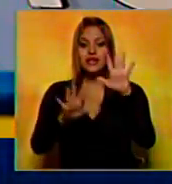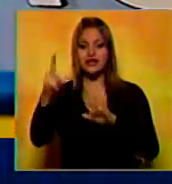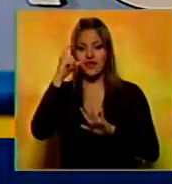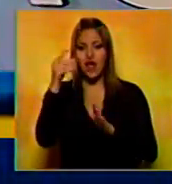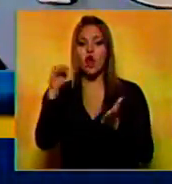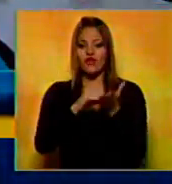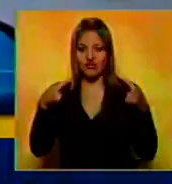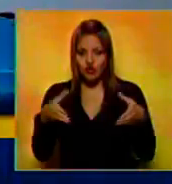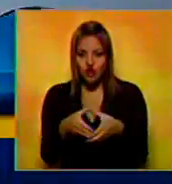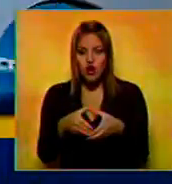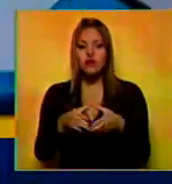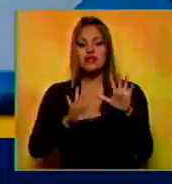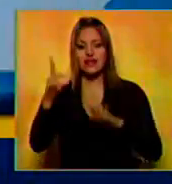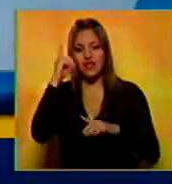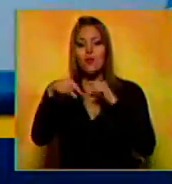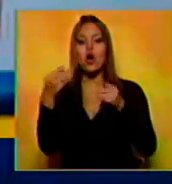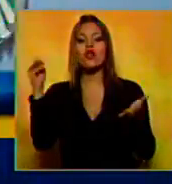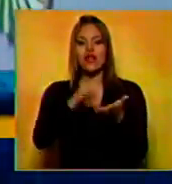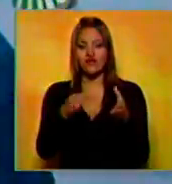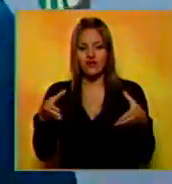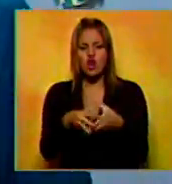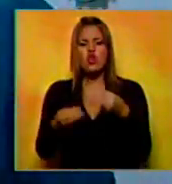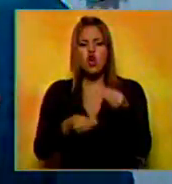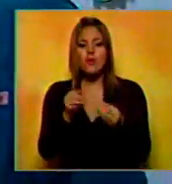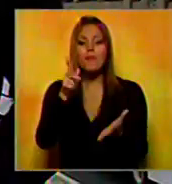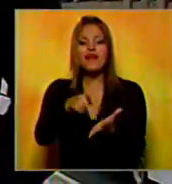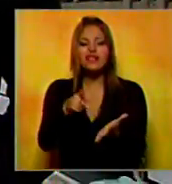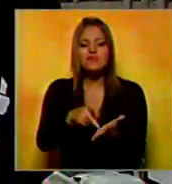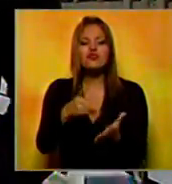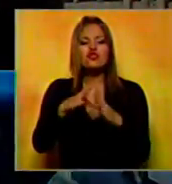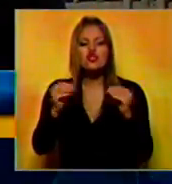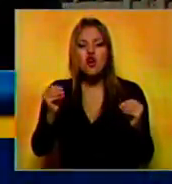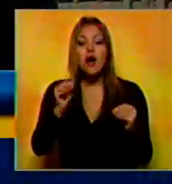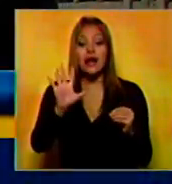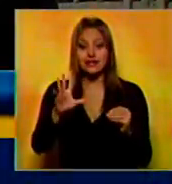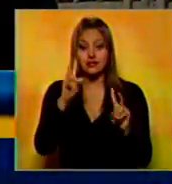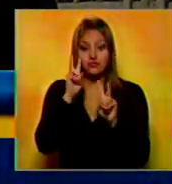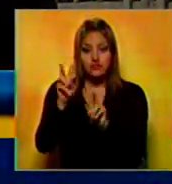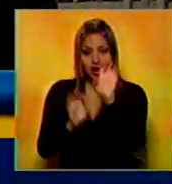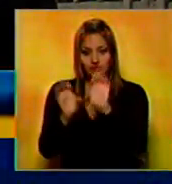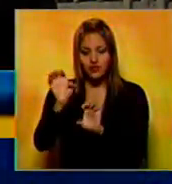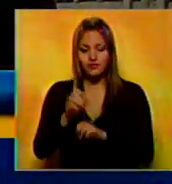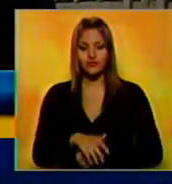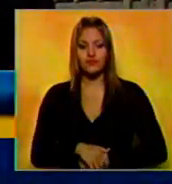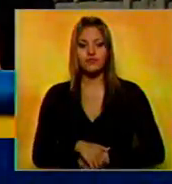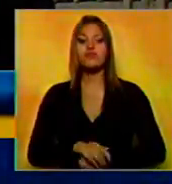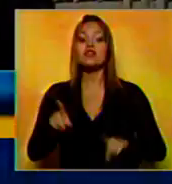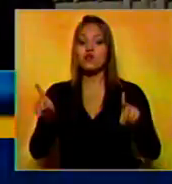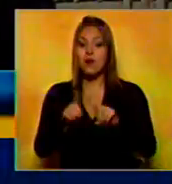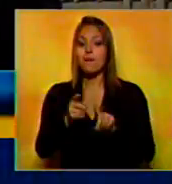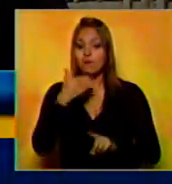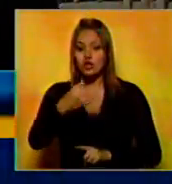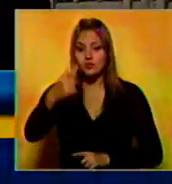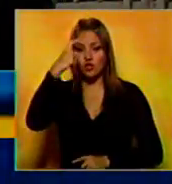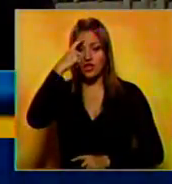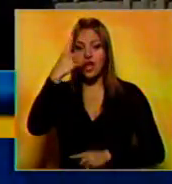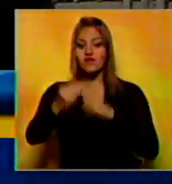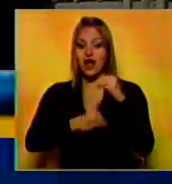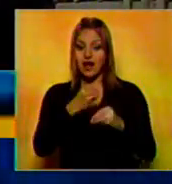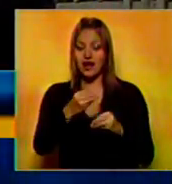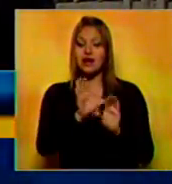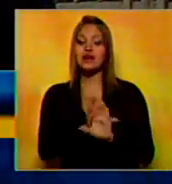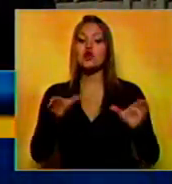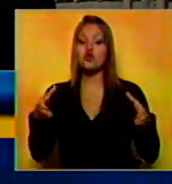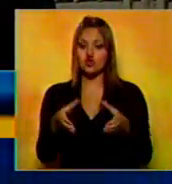el cumplimiento de todo lo que interviene en el proceso productivo. Los máximos representantes de Fedeagro también anunciaron que en los próximos días sostendrán